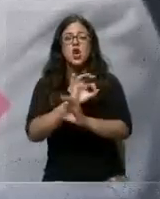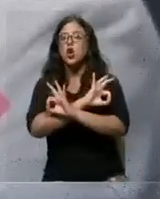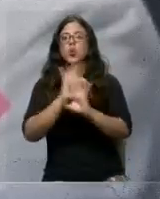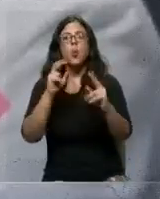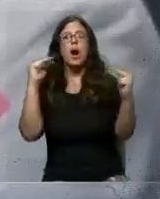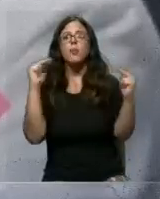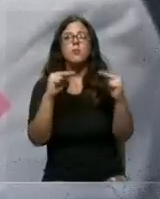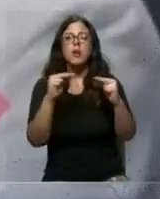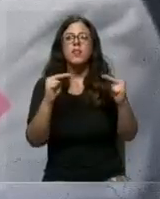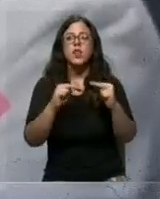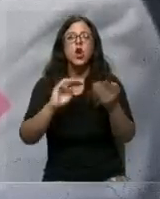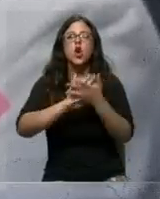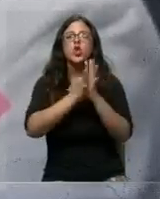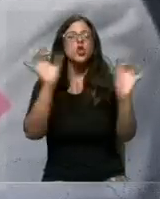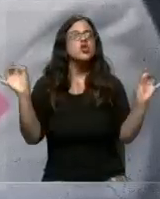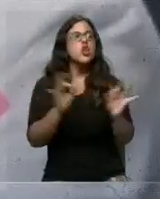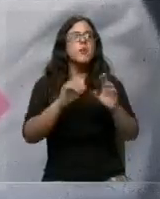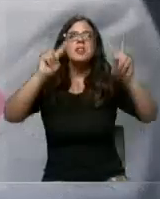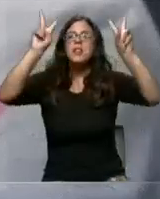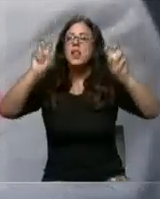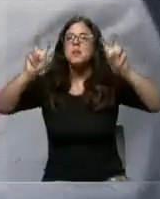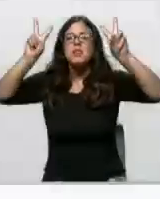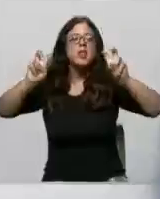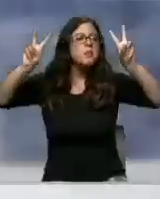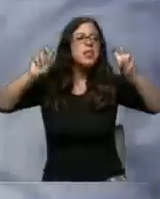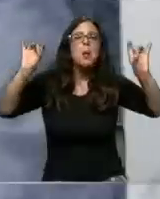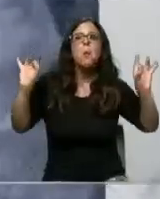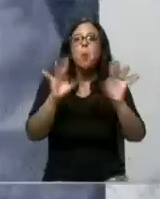sus argumentos se basaron en suposiciones y conjeturas.